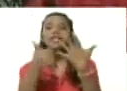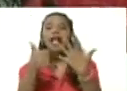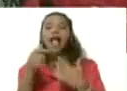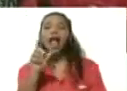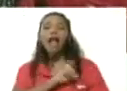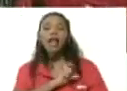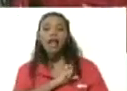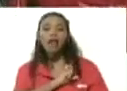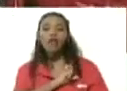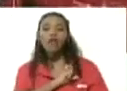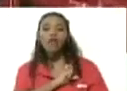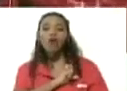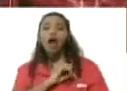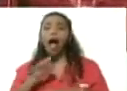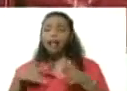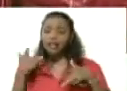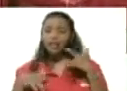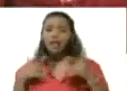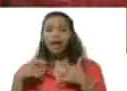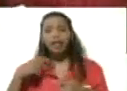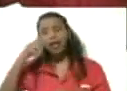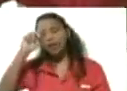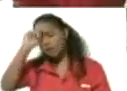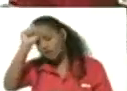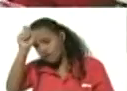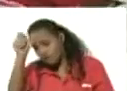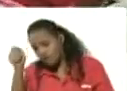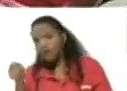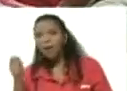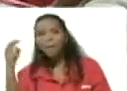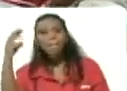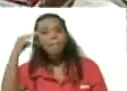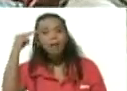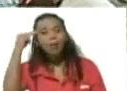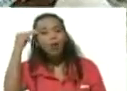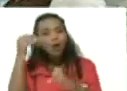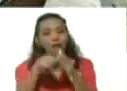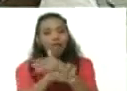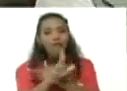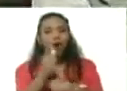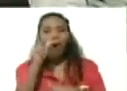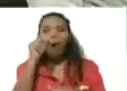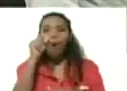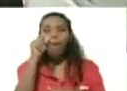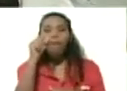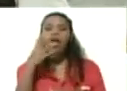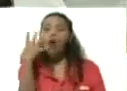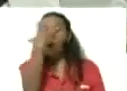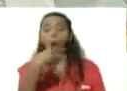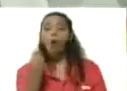actos conmemorativos a su memoria, a nuestro gran Robert Serra.